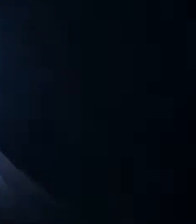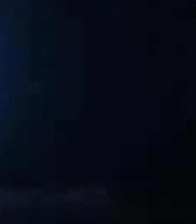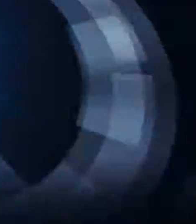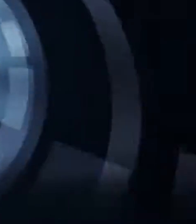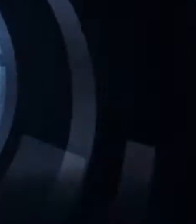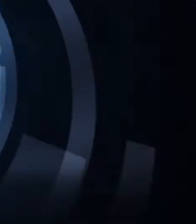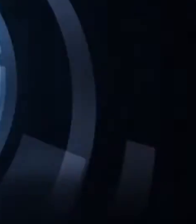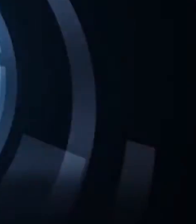¡Gracias!